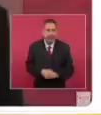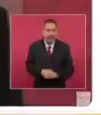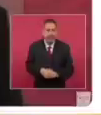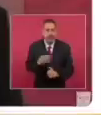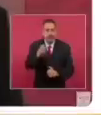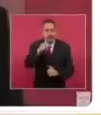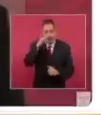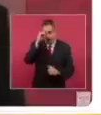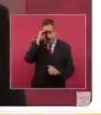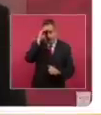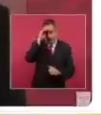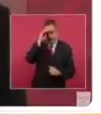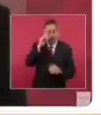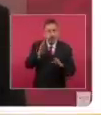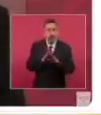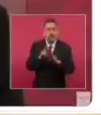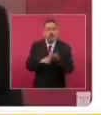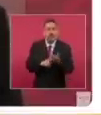Entonces, se